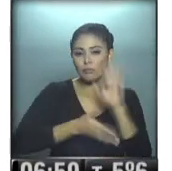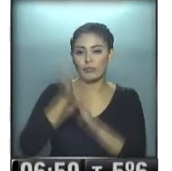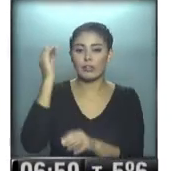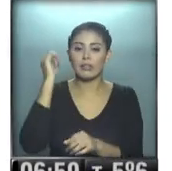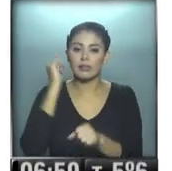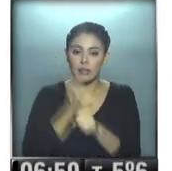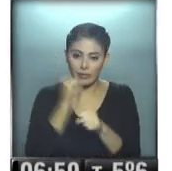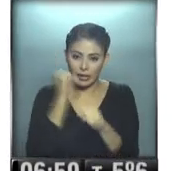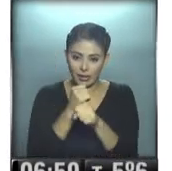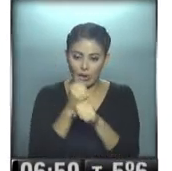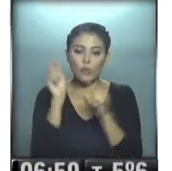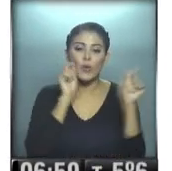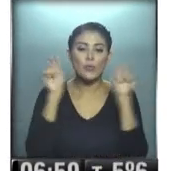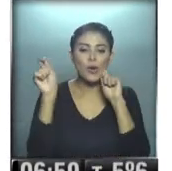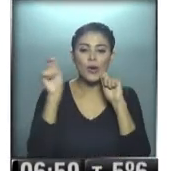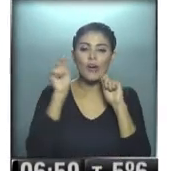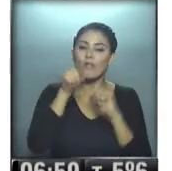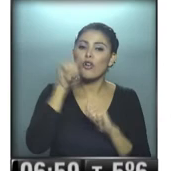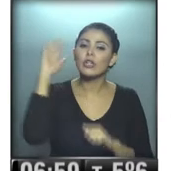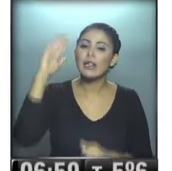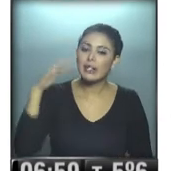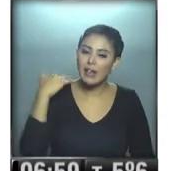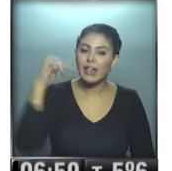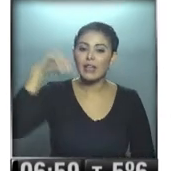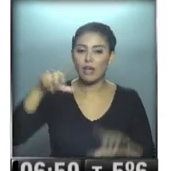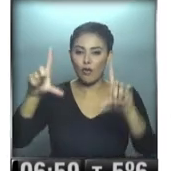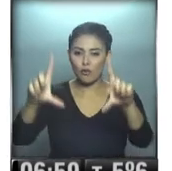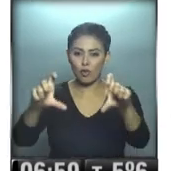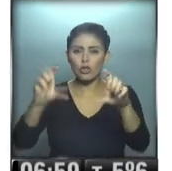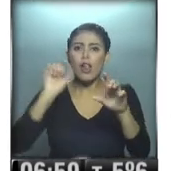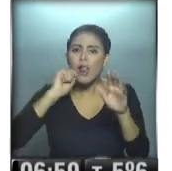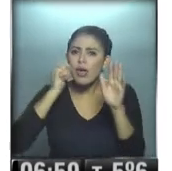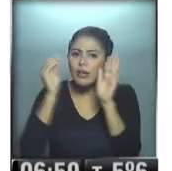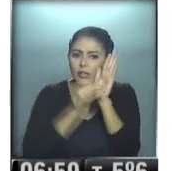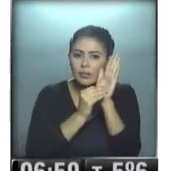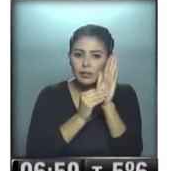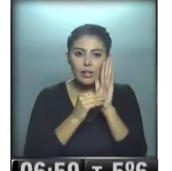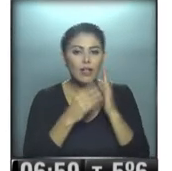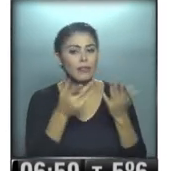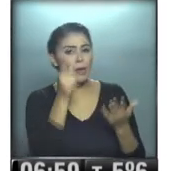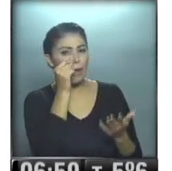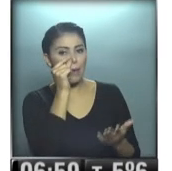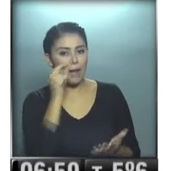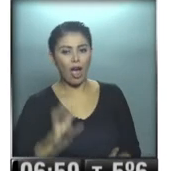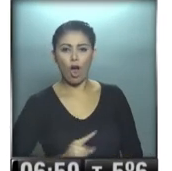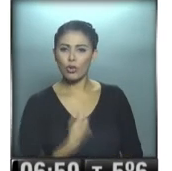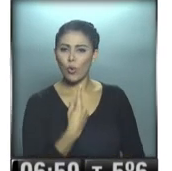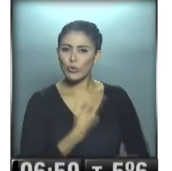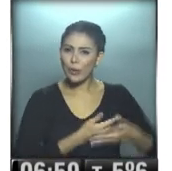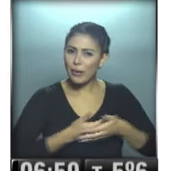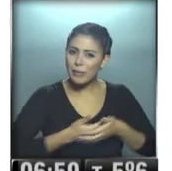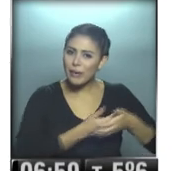a trabajar. Besos para vos, Nadia, y esta foto preciosa. papi, orgulloso de su